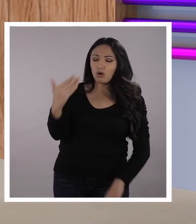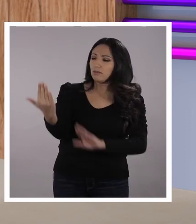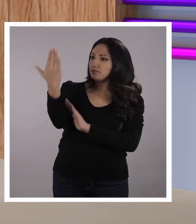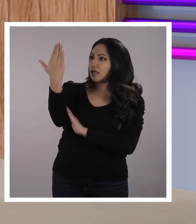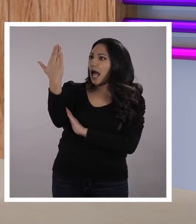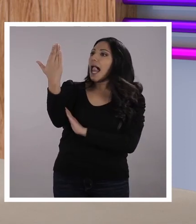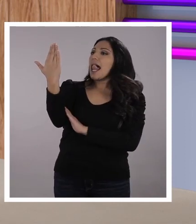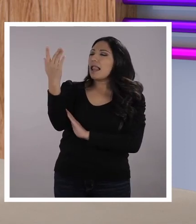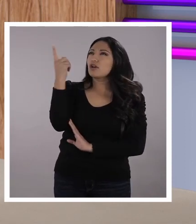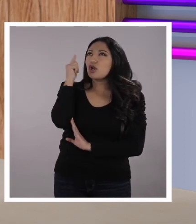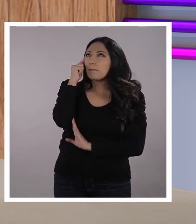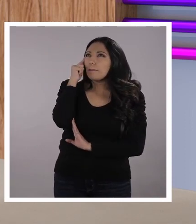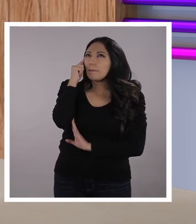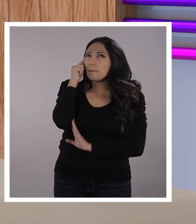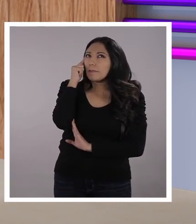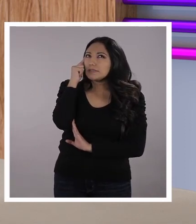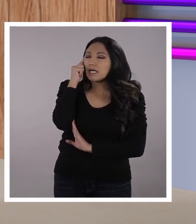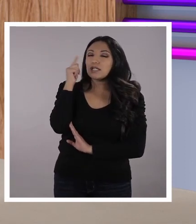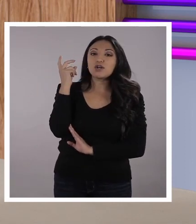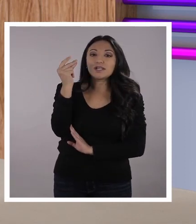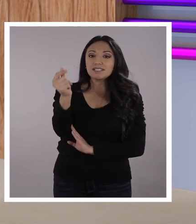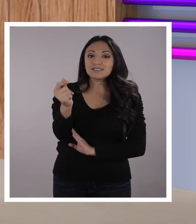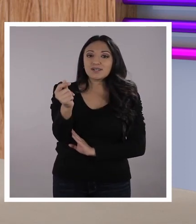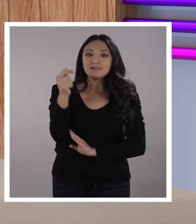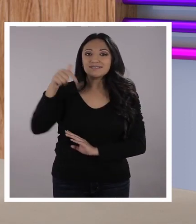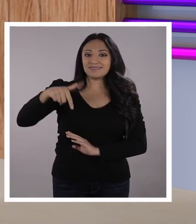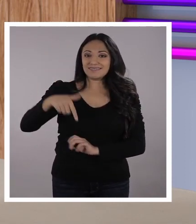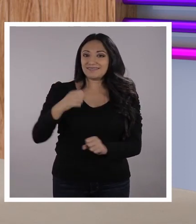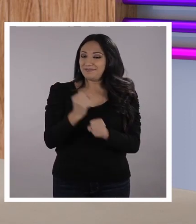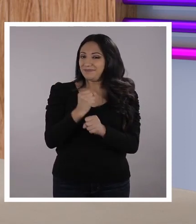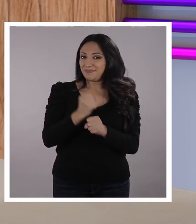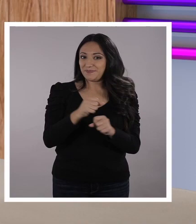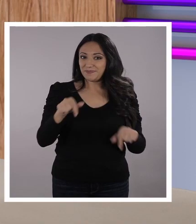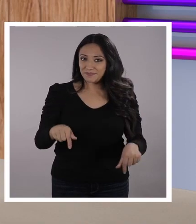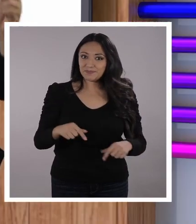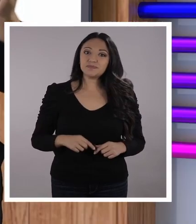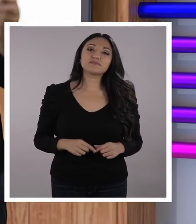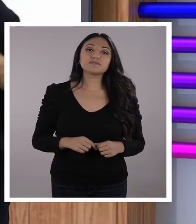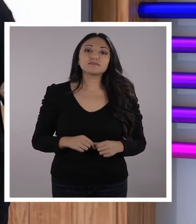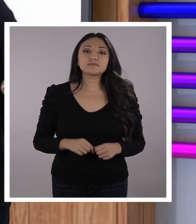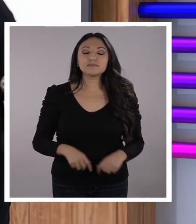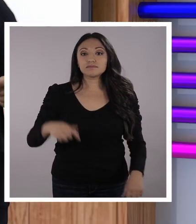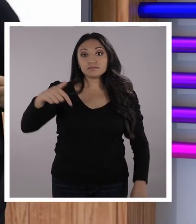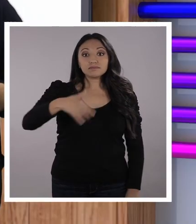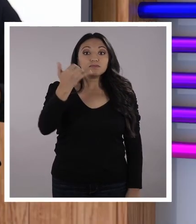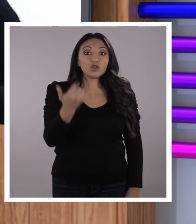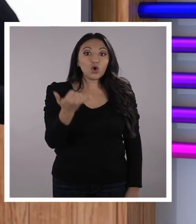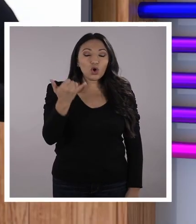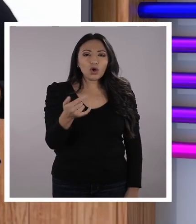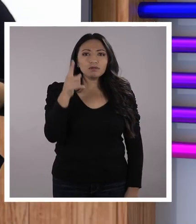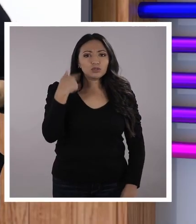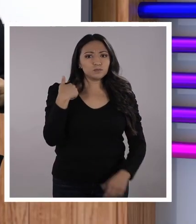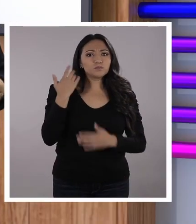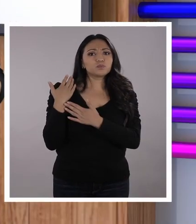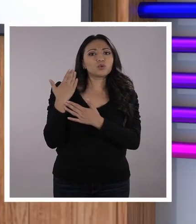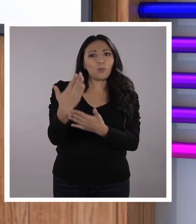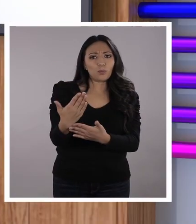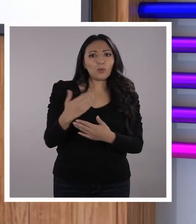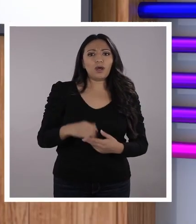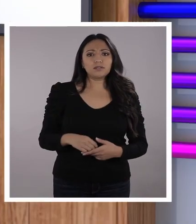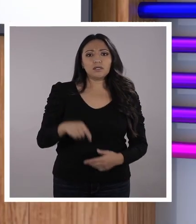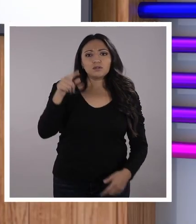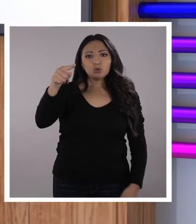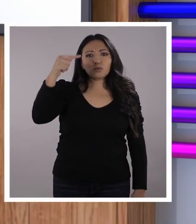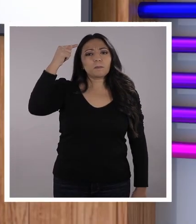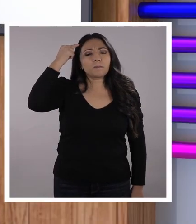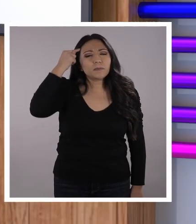y digas, estoy listo para las rutinas de pensamiento con la profe Gaby. El día de hoy quiero proponerles una